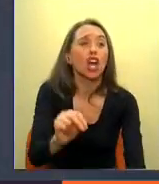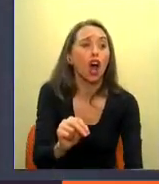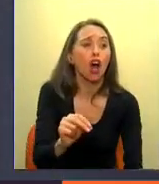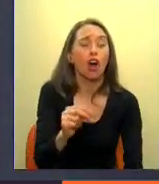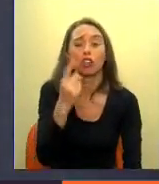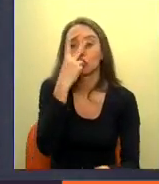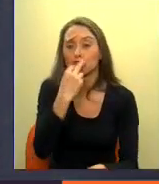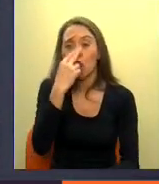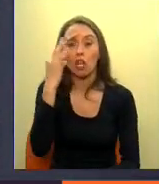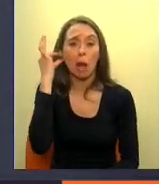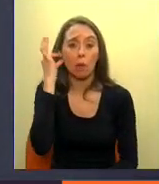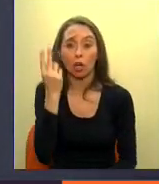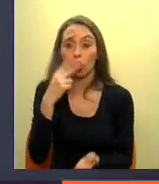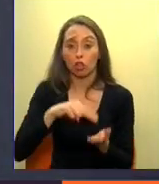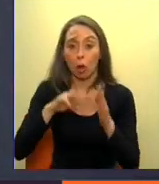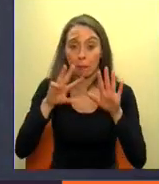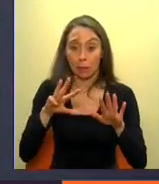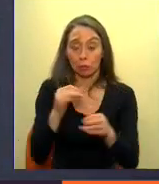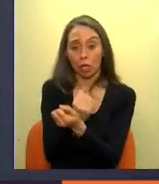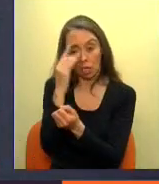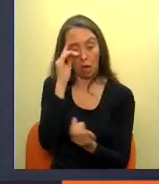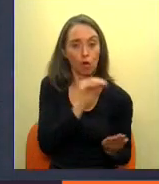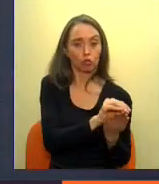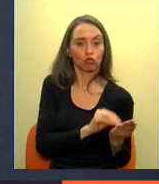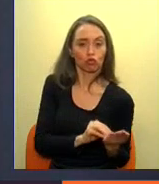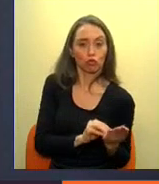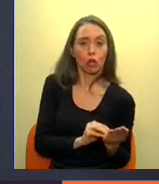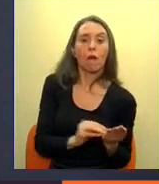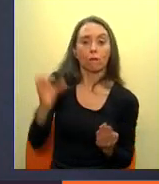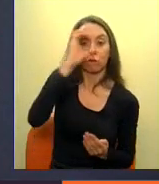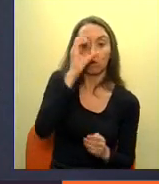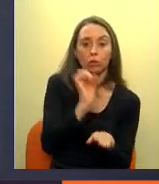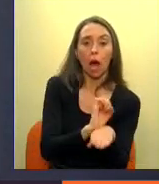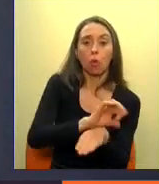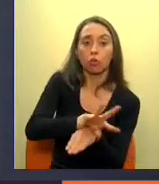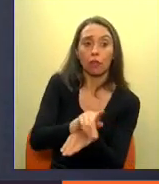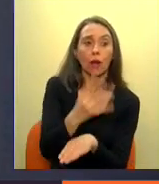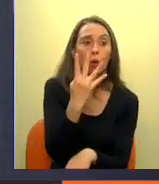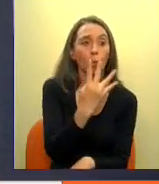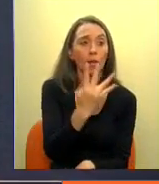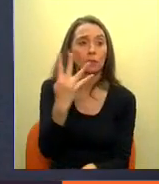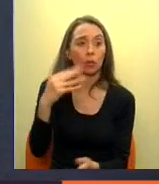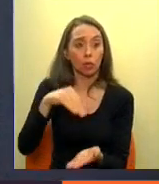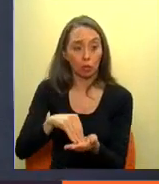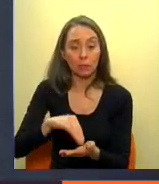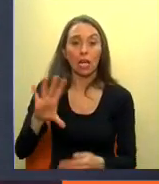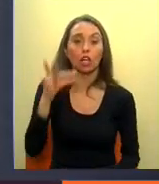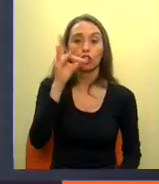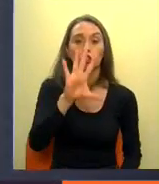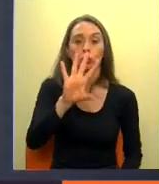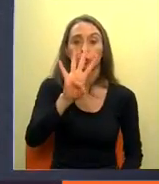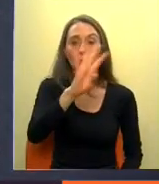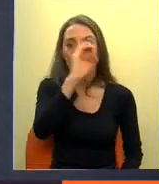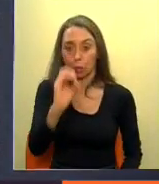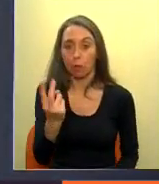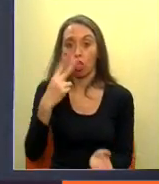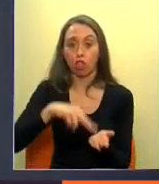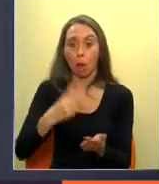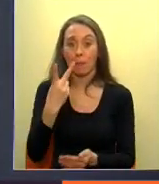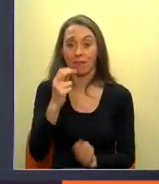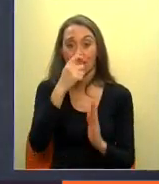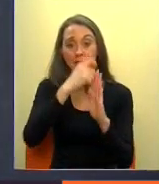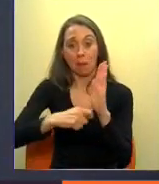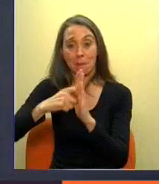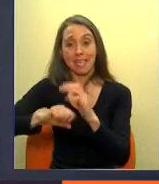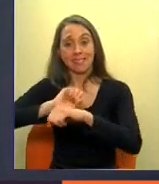en el 2019 hubo encargo por 44 mil vehículos robados se recuperó el 54 por ciento en 2020 durante los meses